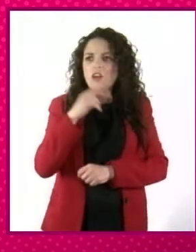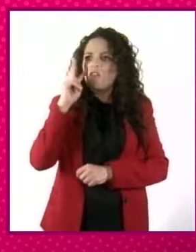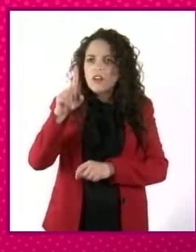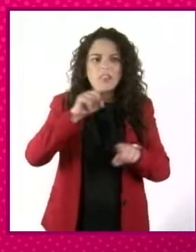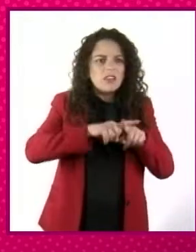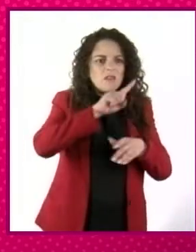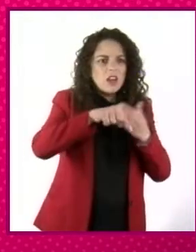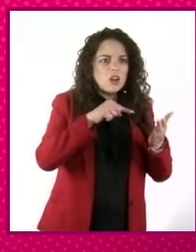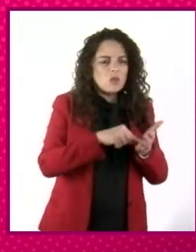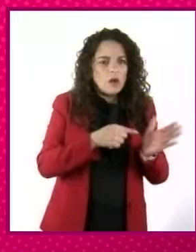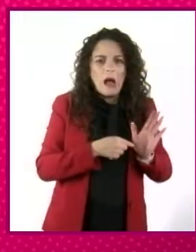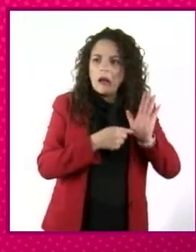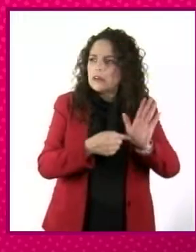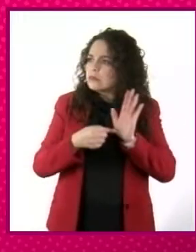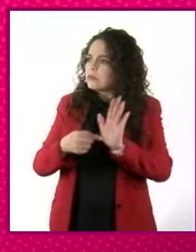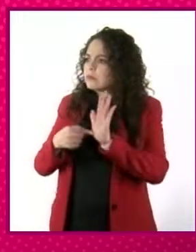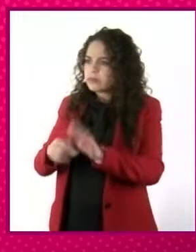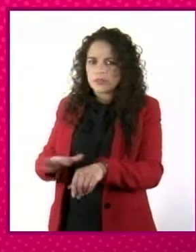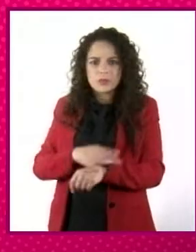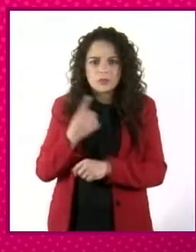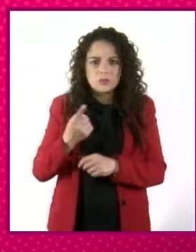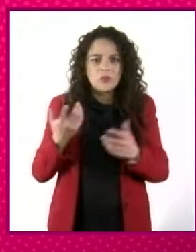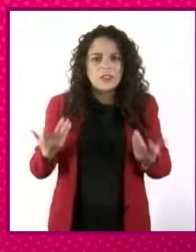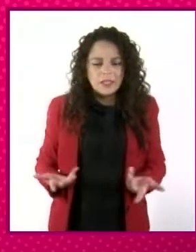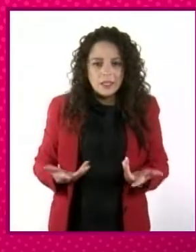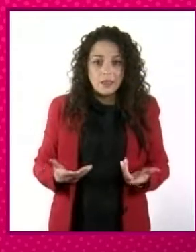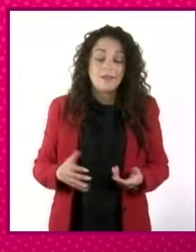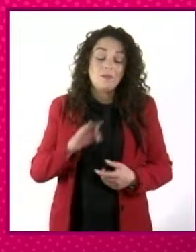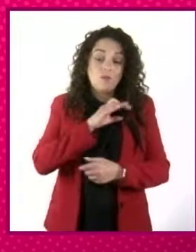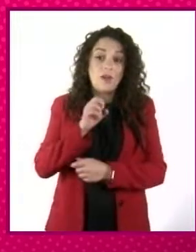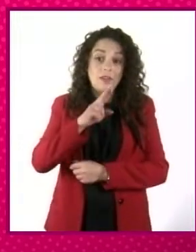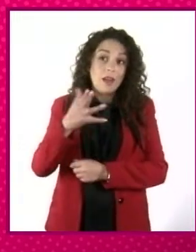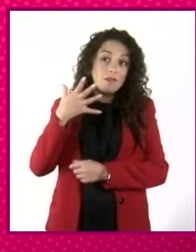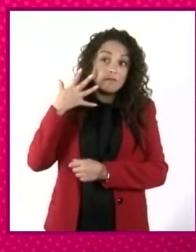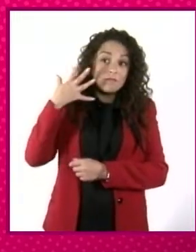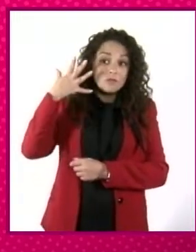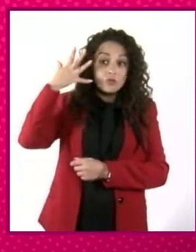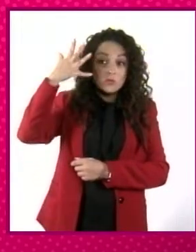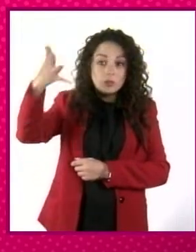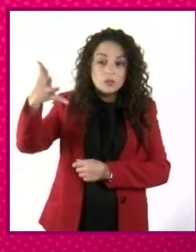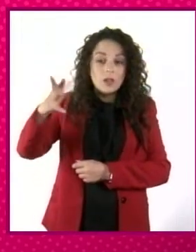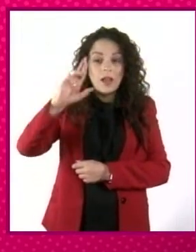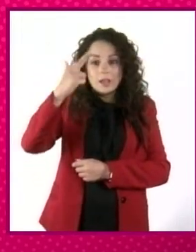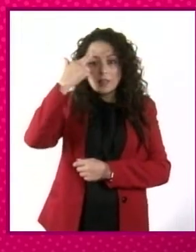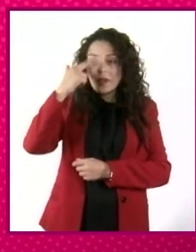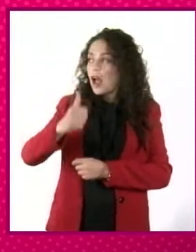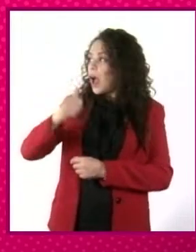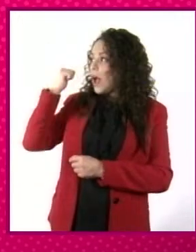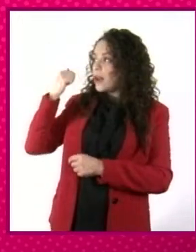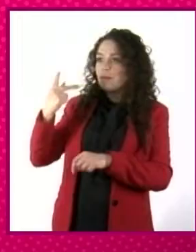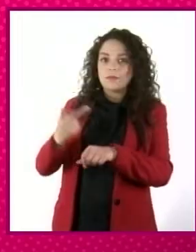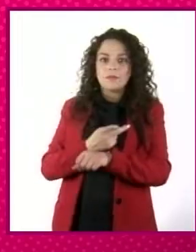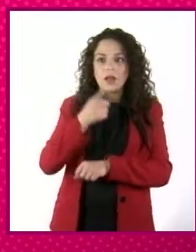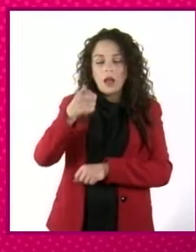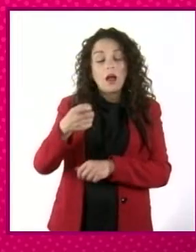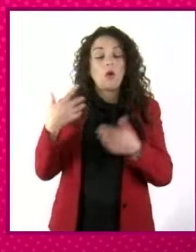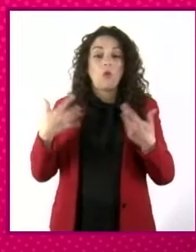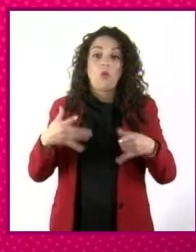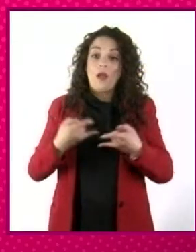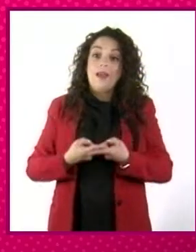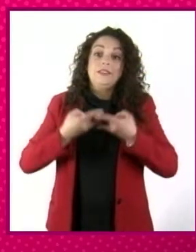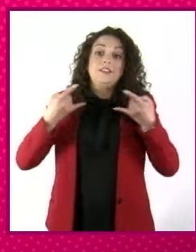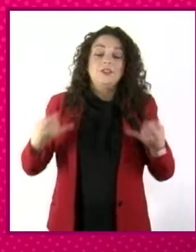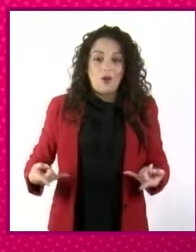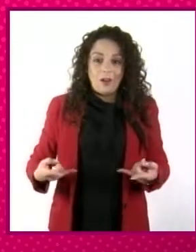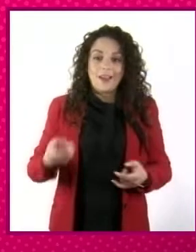haciendo? ¿Por qué puede ser un acontecimiento que marque historia? ¿Por qué es importante? Y eso despierta la conciencia de